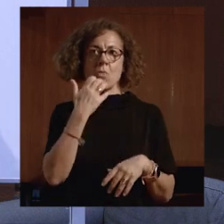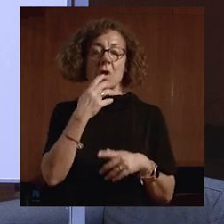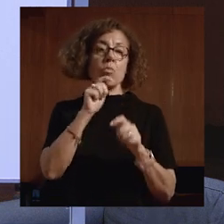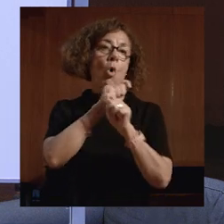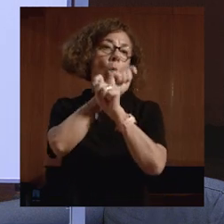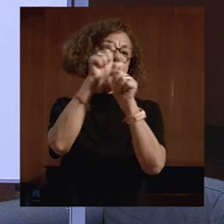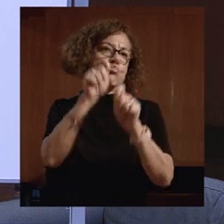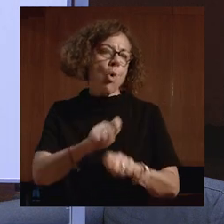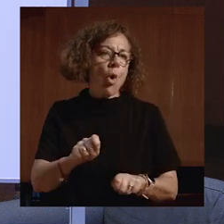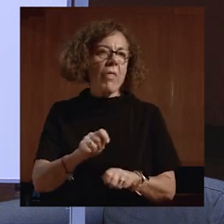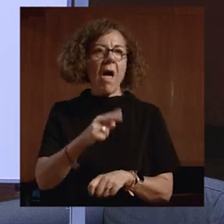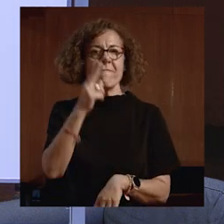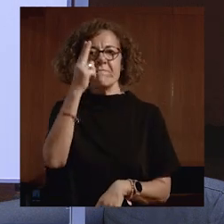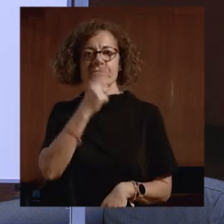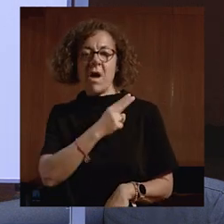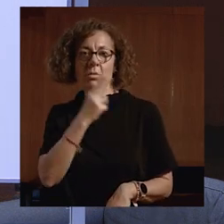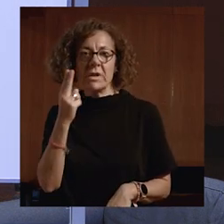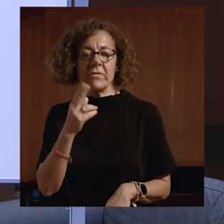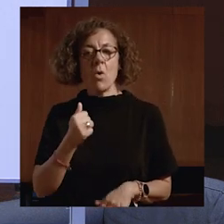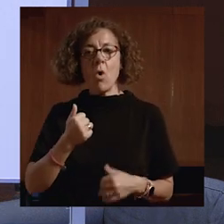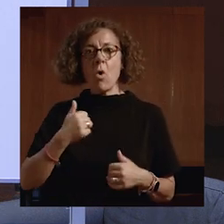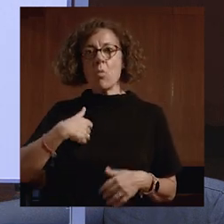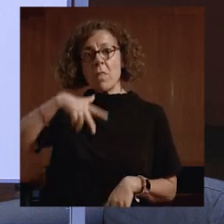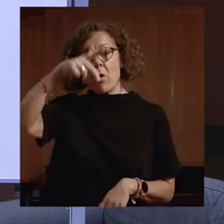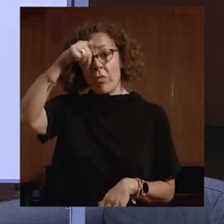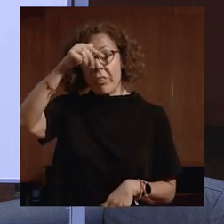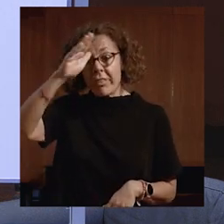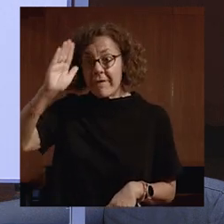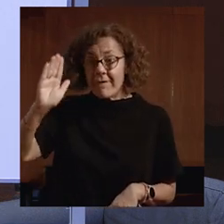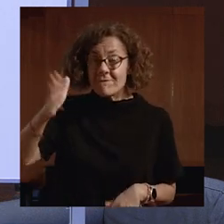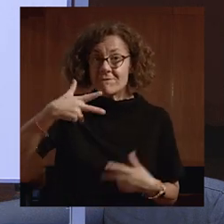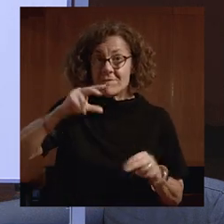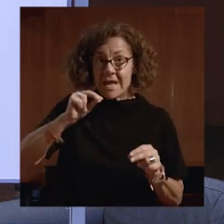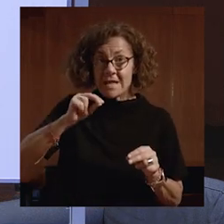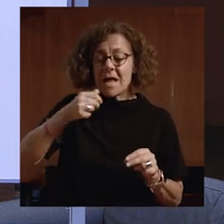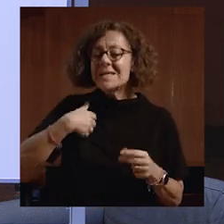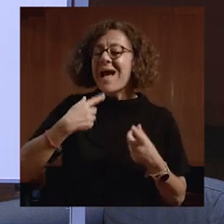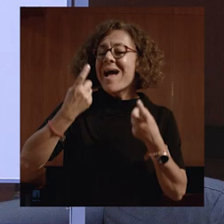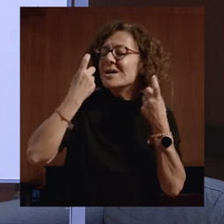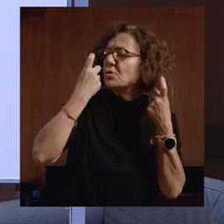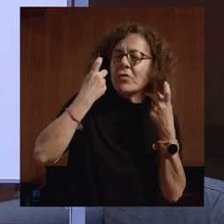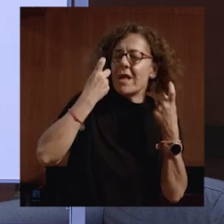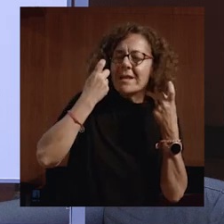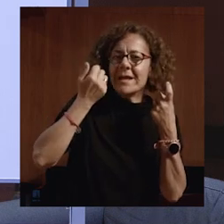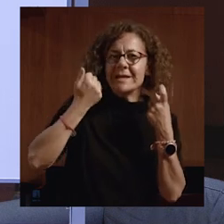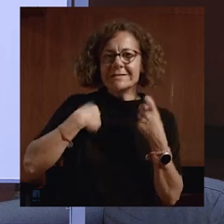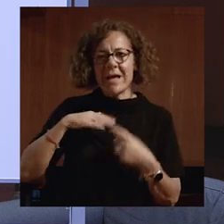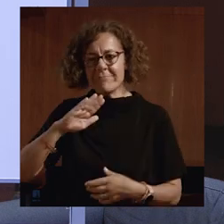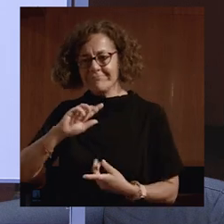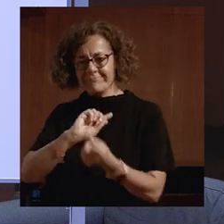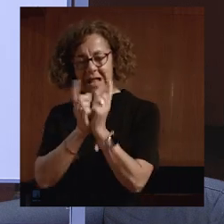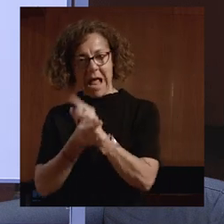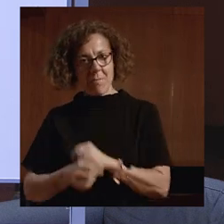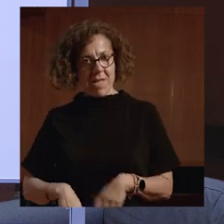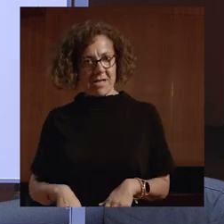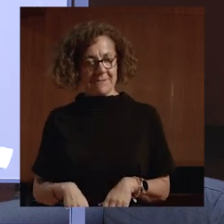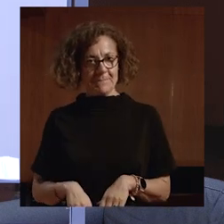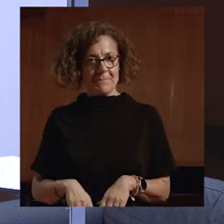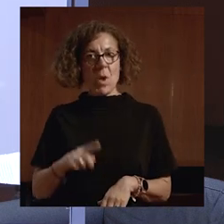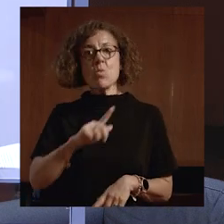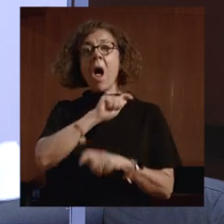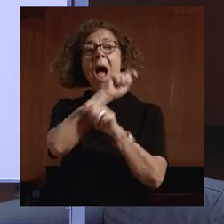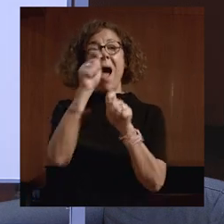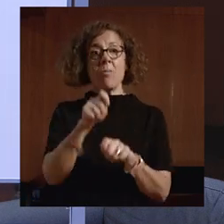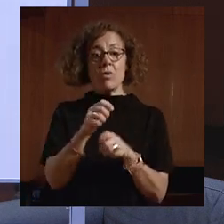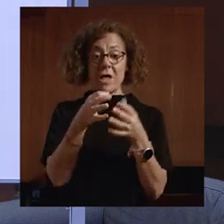un bautizo, cuando nos licenciamos en un sitio, ¿no? Pasas de ser estudiante a ser otra cosa. En una boda